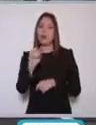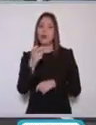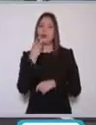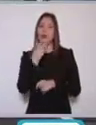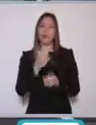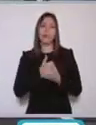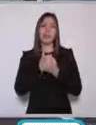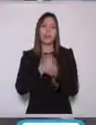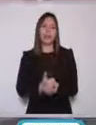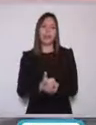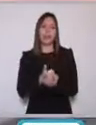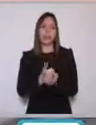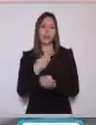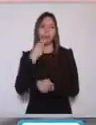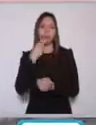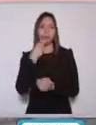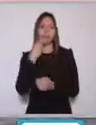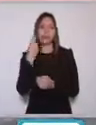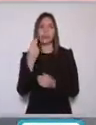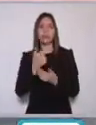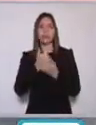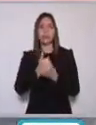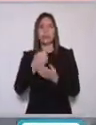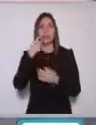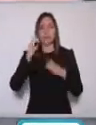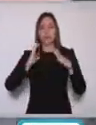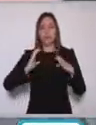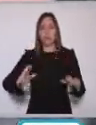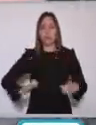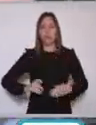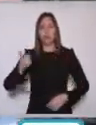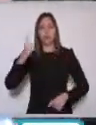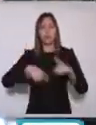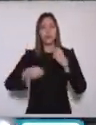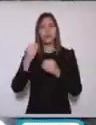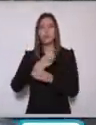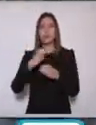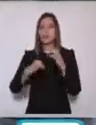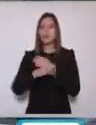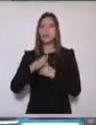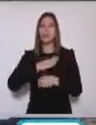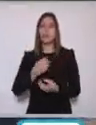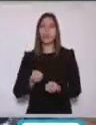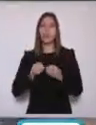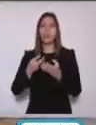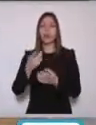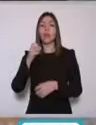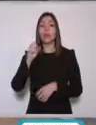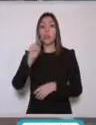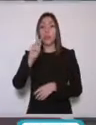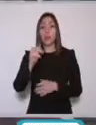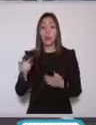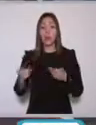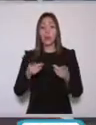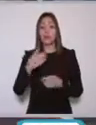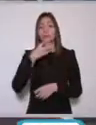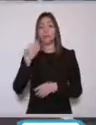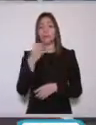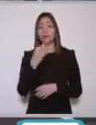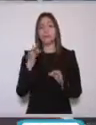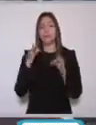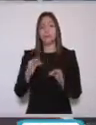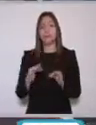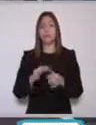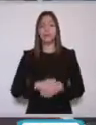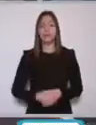un no sé, antioxidante natural, tiene muchísimas propiedades, pues para una sopa está perfecto. Está ideal, así es.